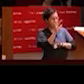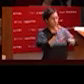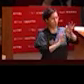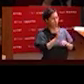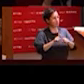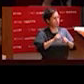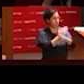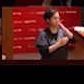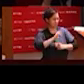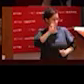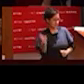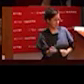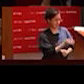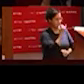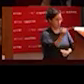de